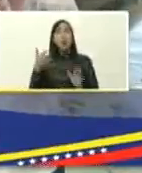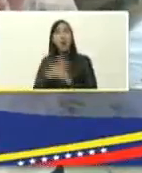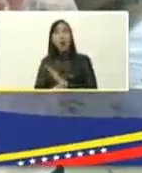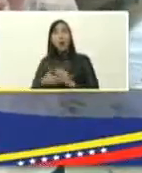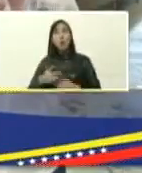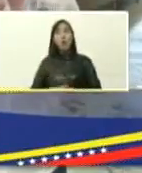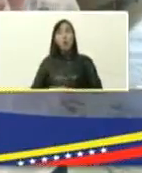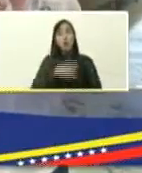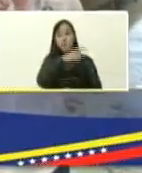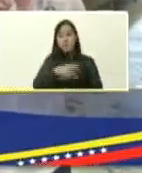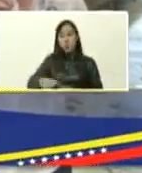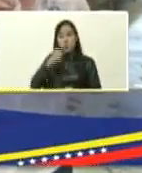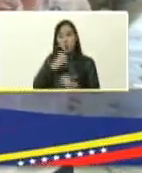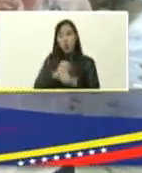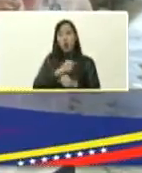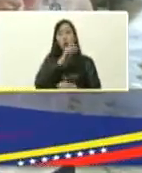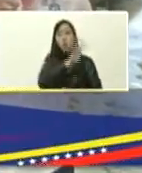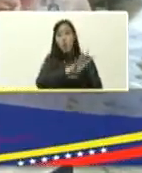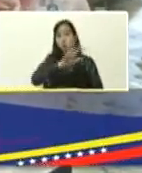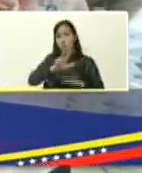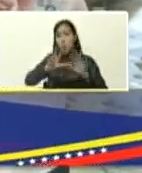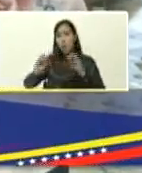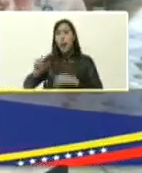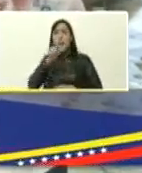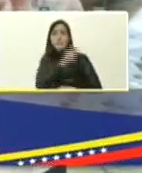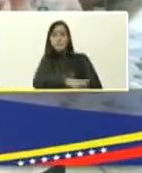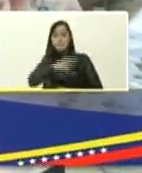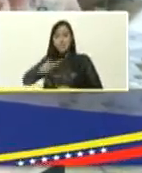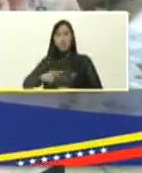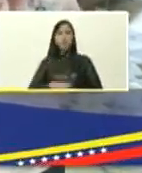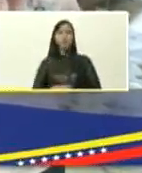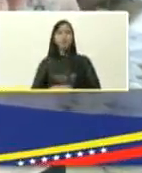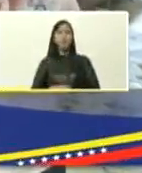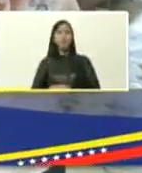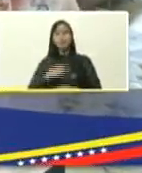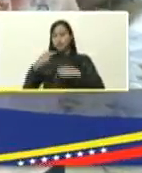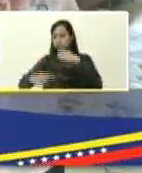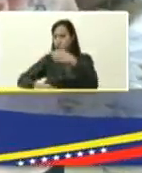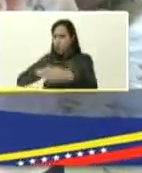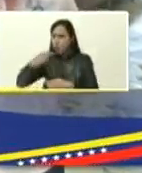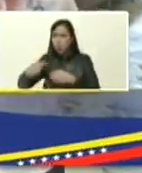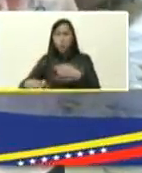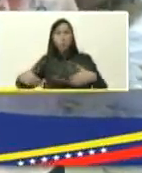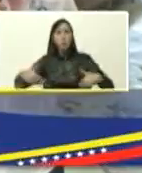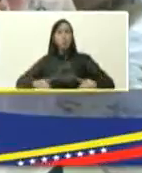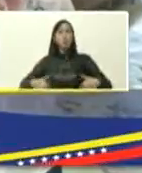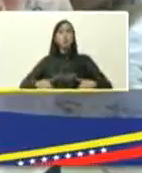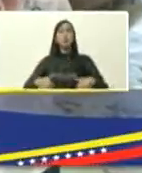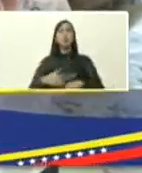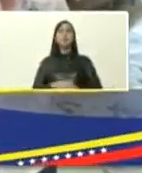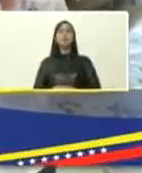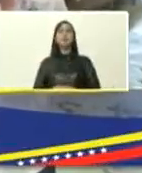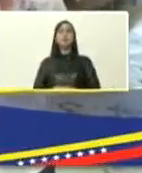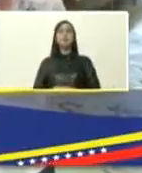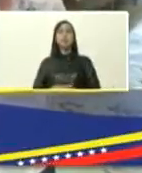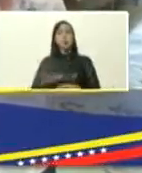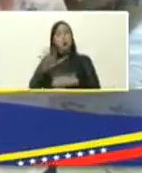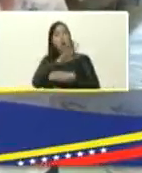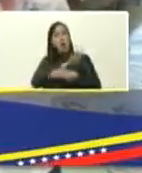capital humano de 480 personas, las cuales laboran aquí día a día. Tenemos una